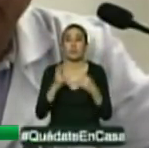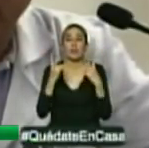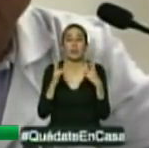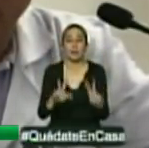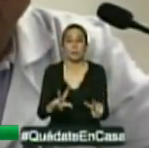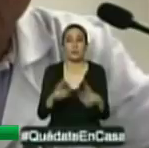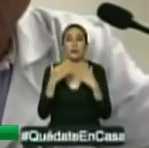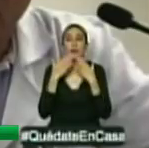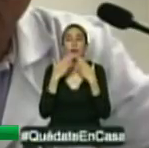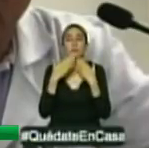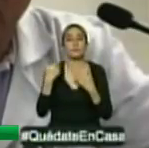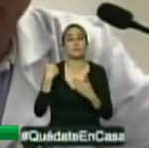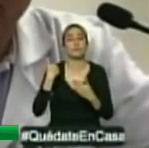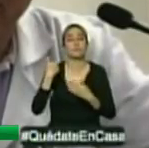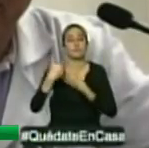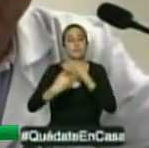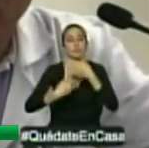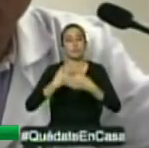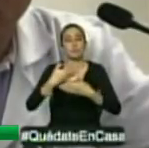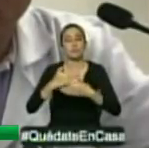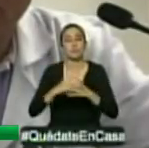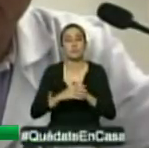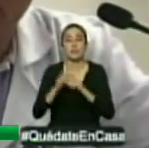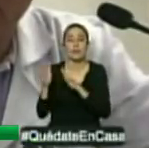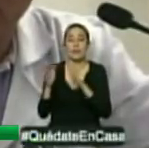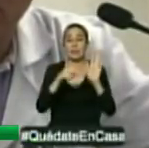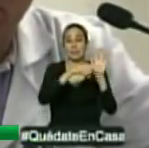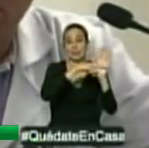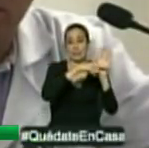tenemos como casos descartados